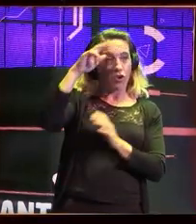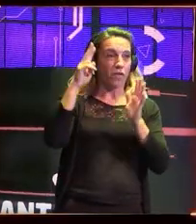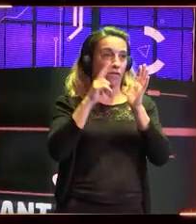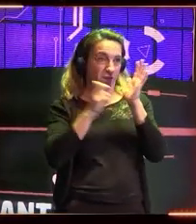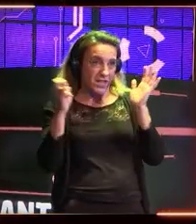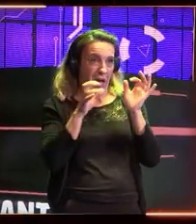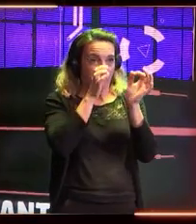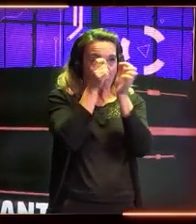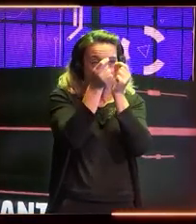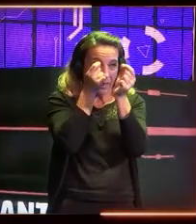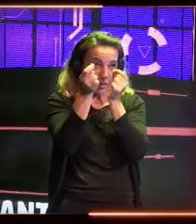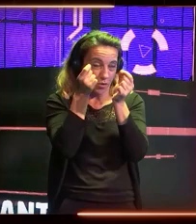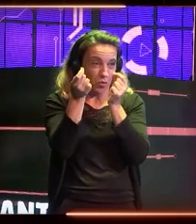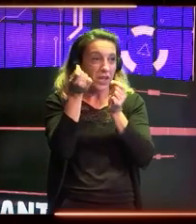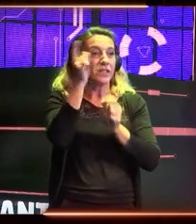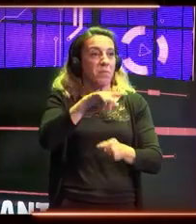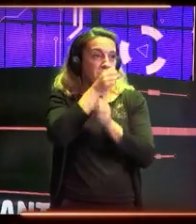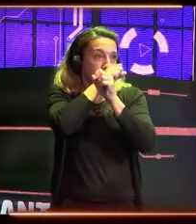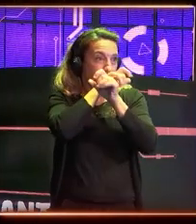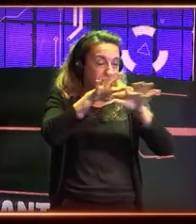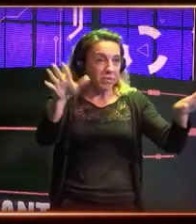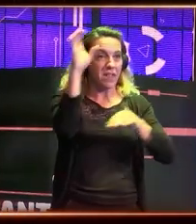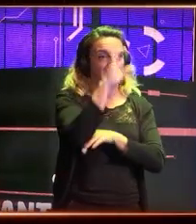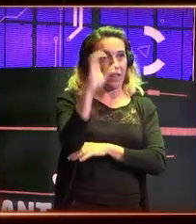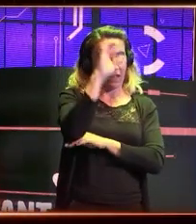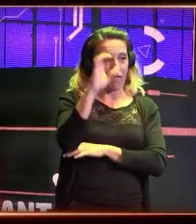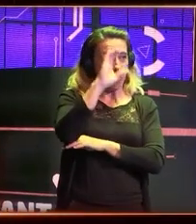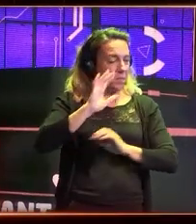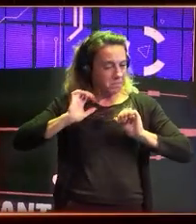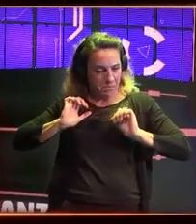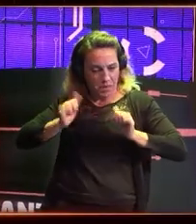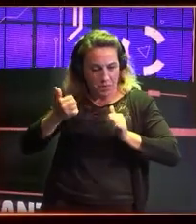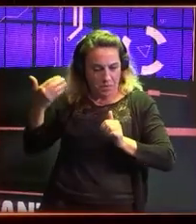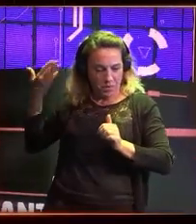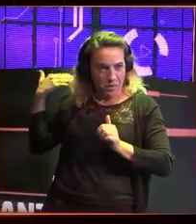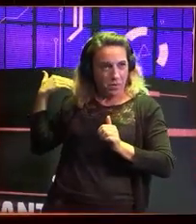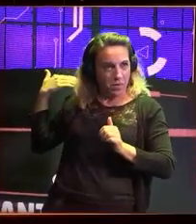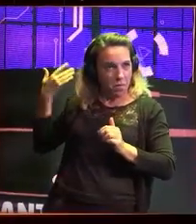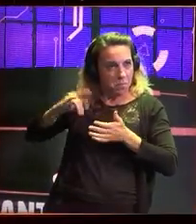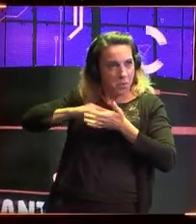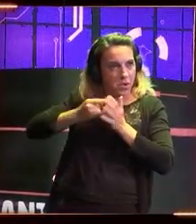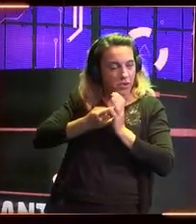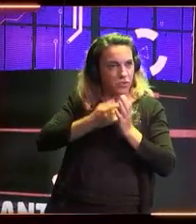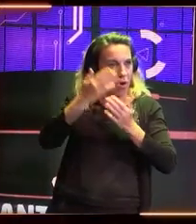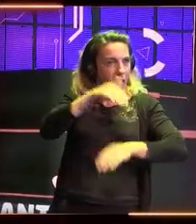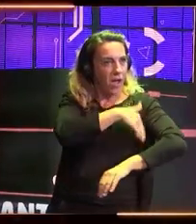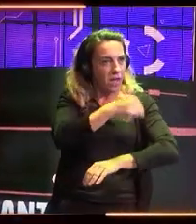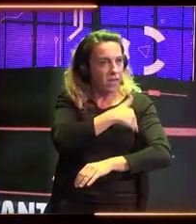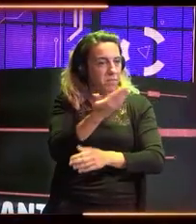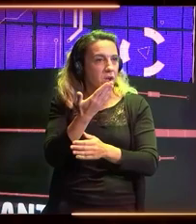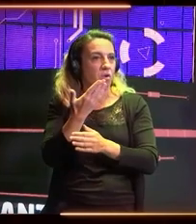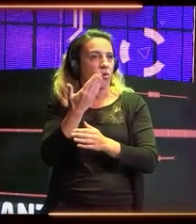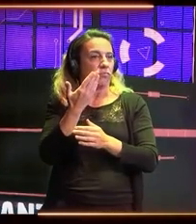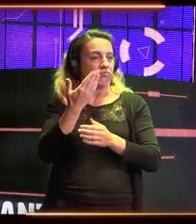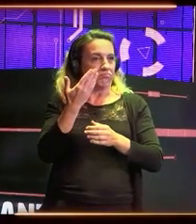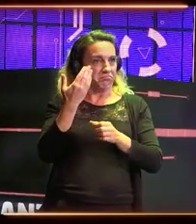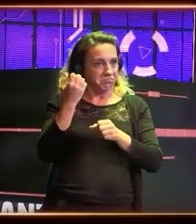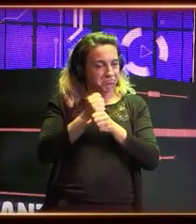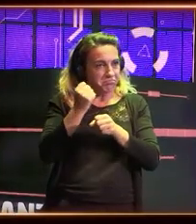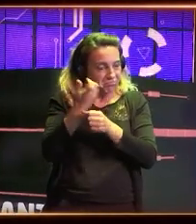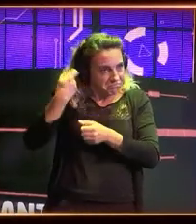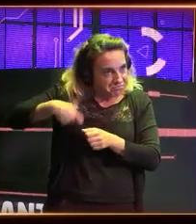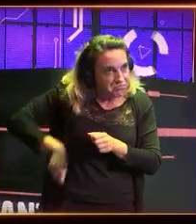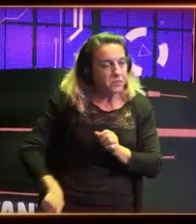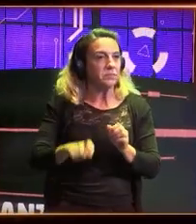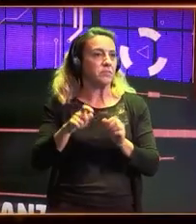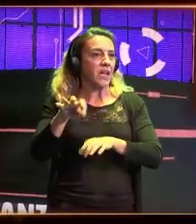de partículas y también divulgador científico empezó su su proyecto académico su trayectoria profesional también